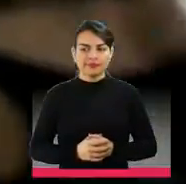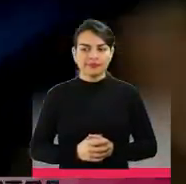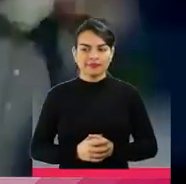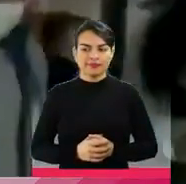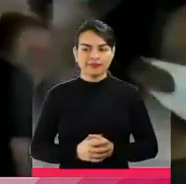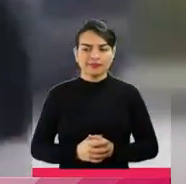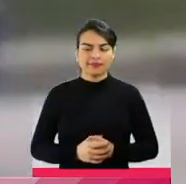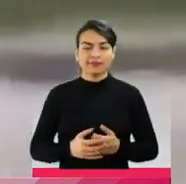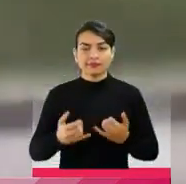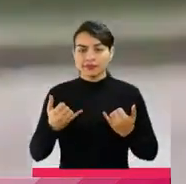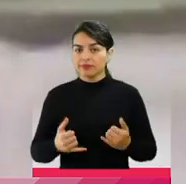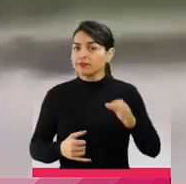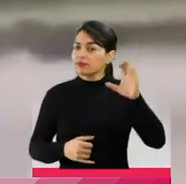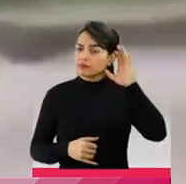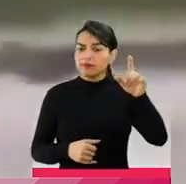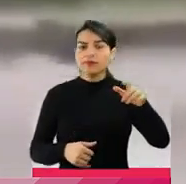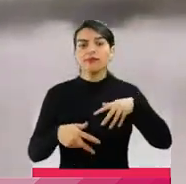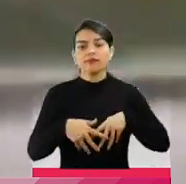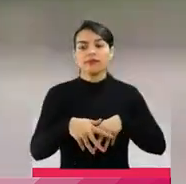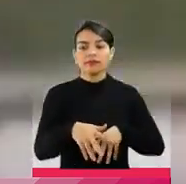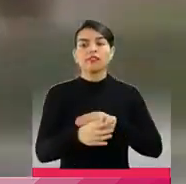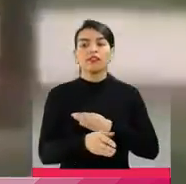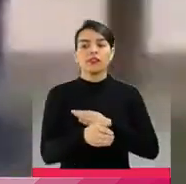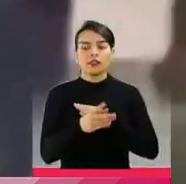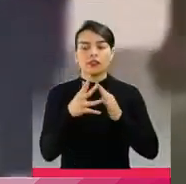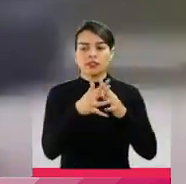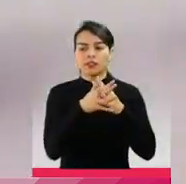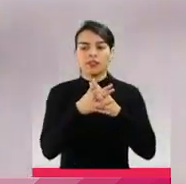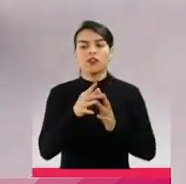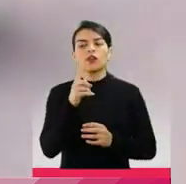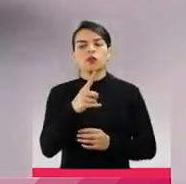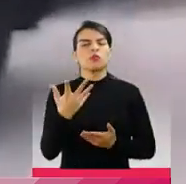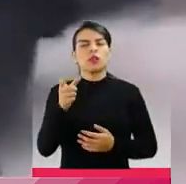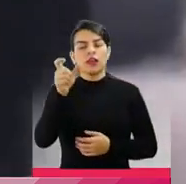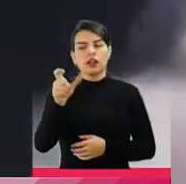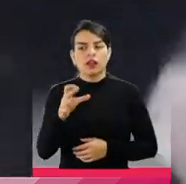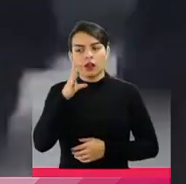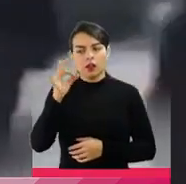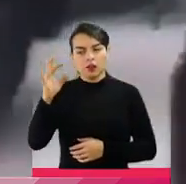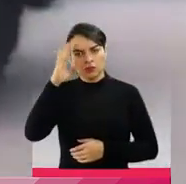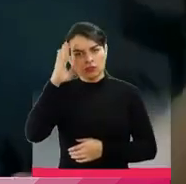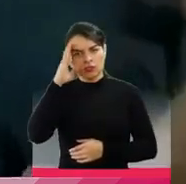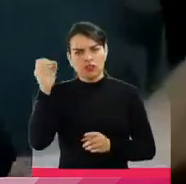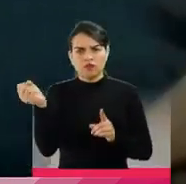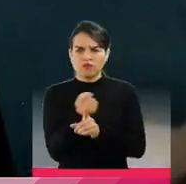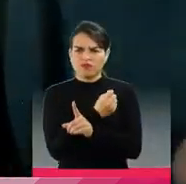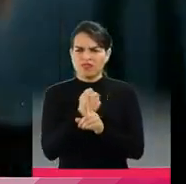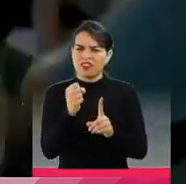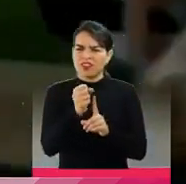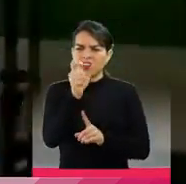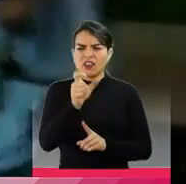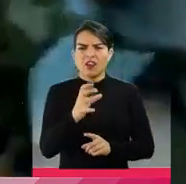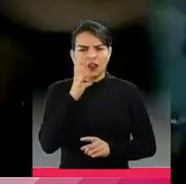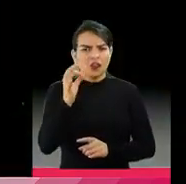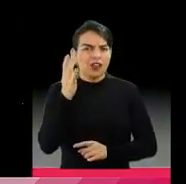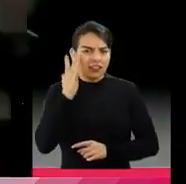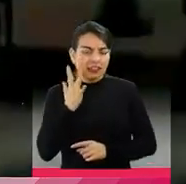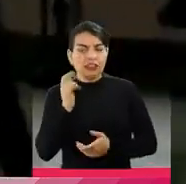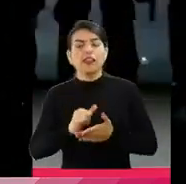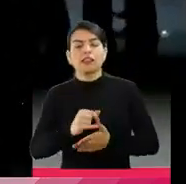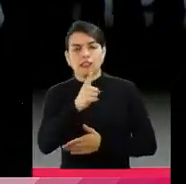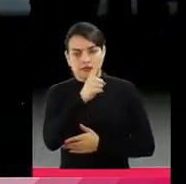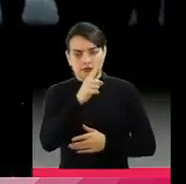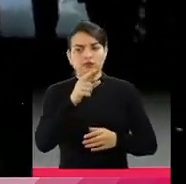Continúan las protestas en Estados Unidos por el abuso policial al afroamericano Jacob Blake. En la tercera jornada de protestas en la ciudad de Kenosha,